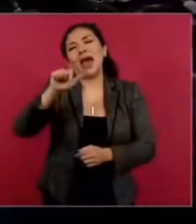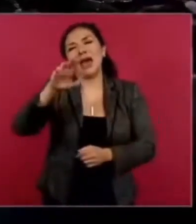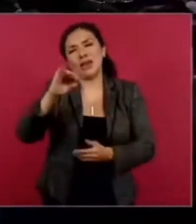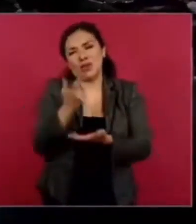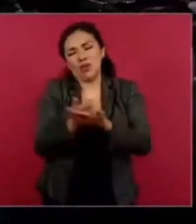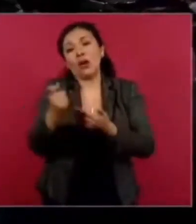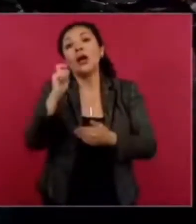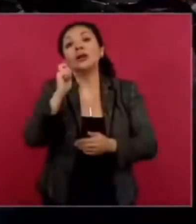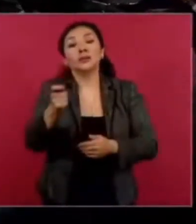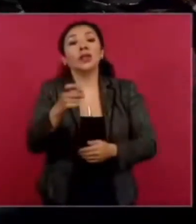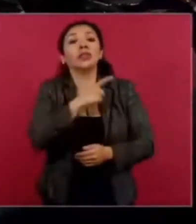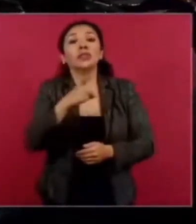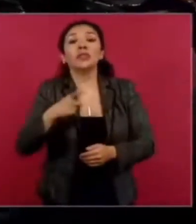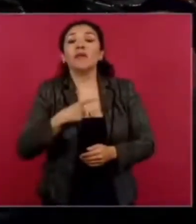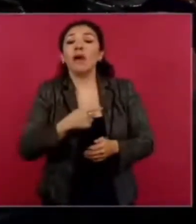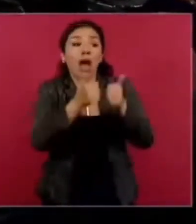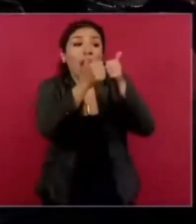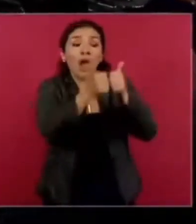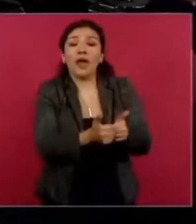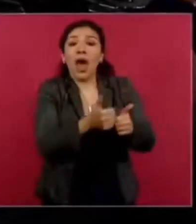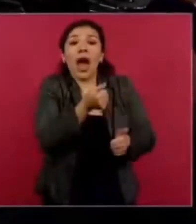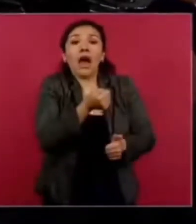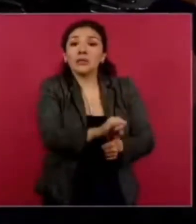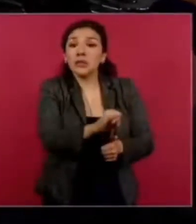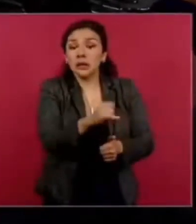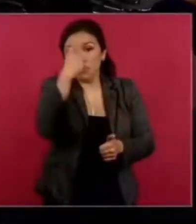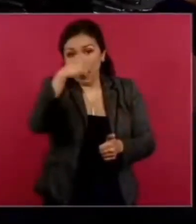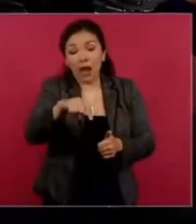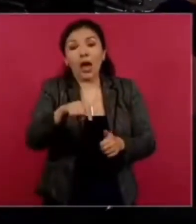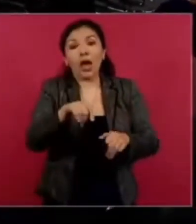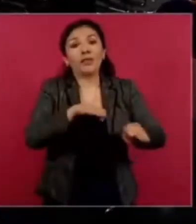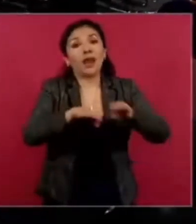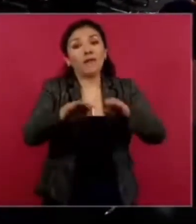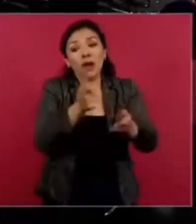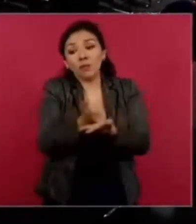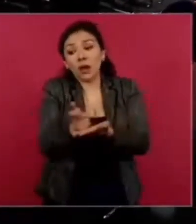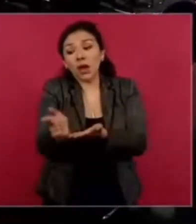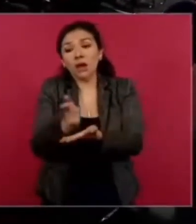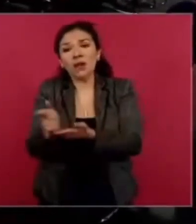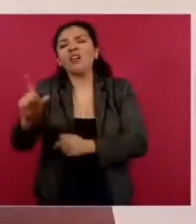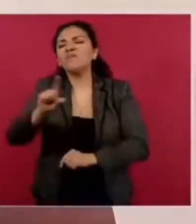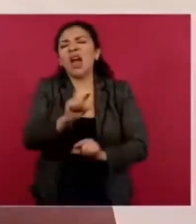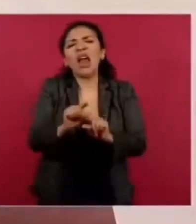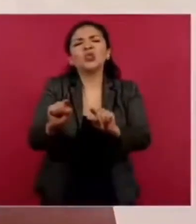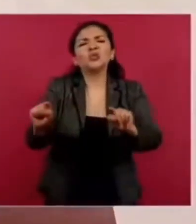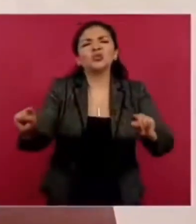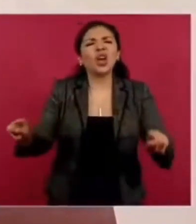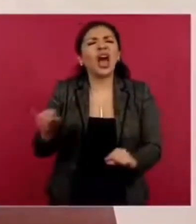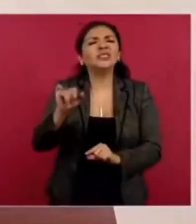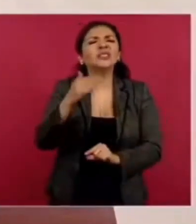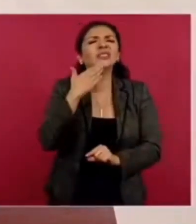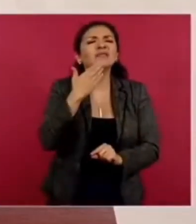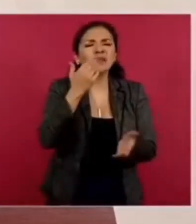al congelamiento de los salarios, a la disminución de los salarios de los trabajadores.